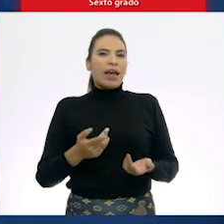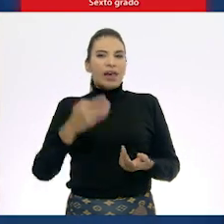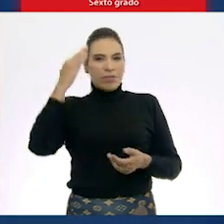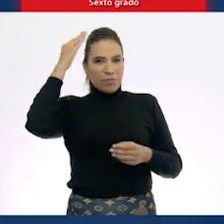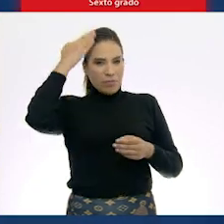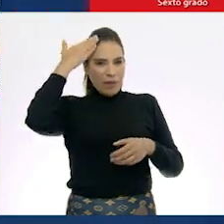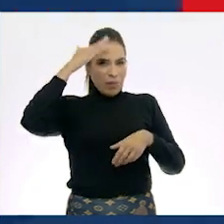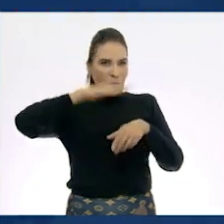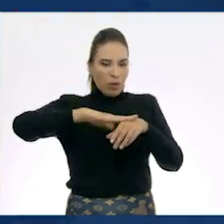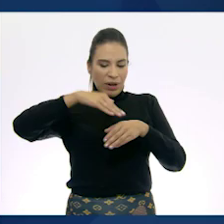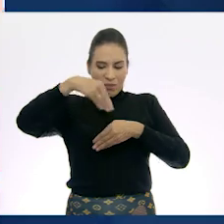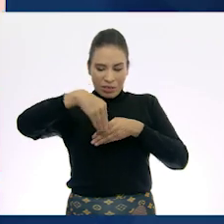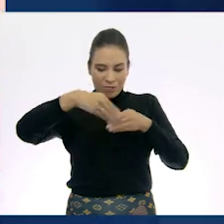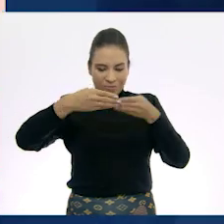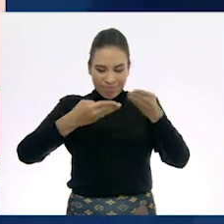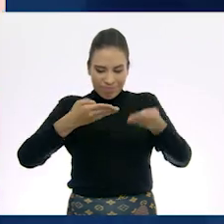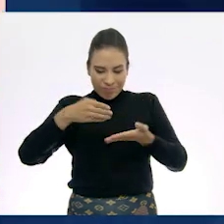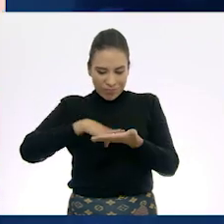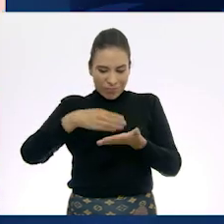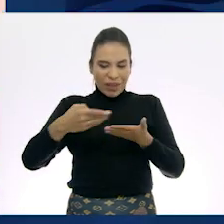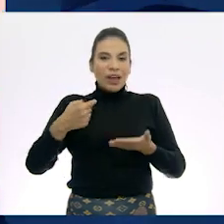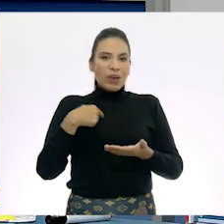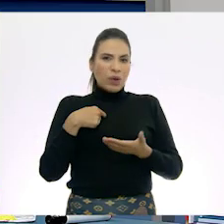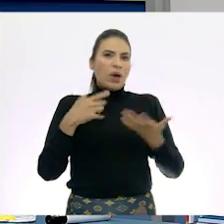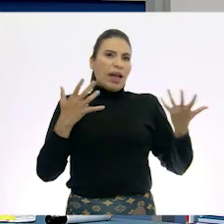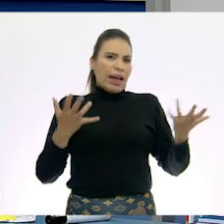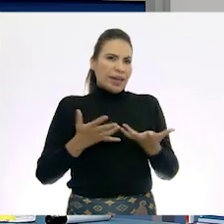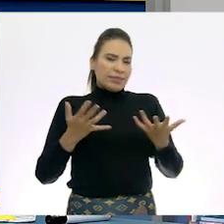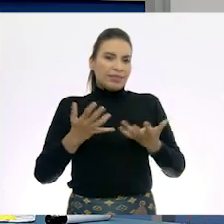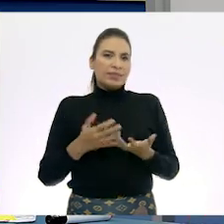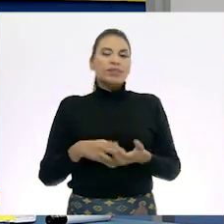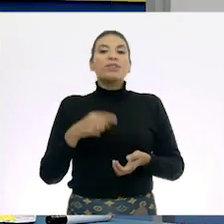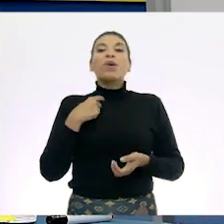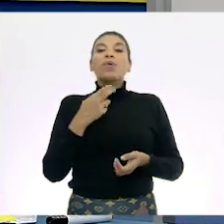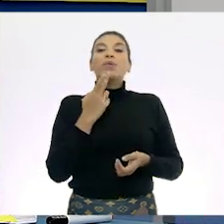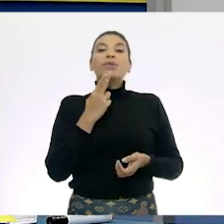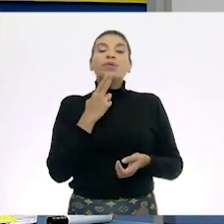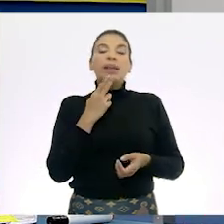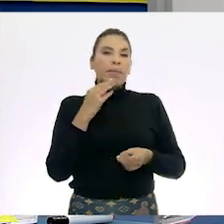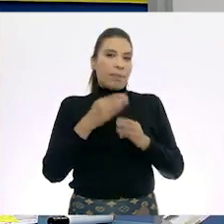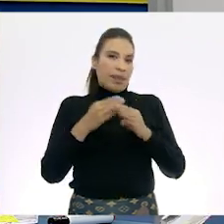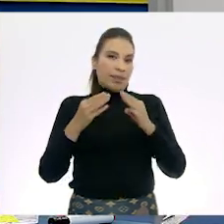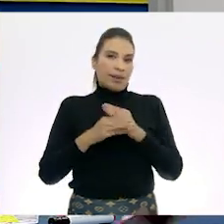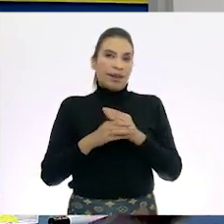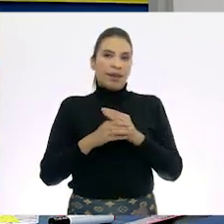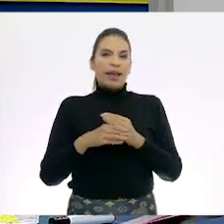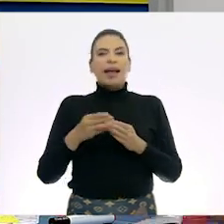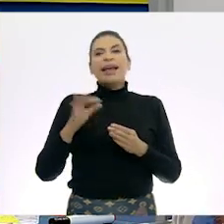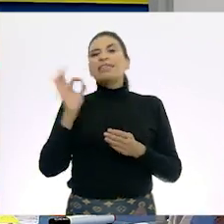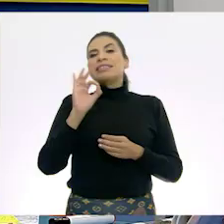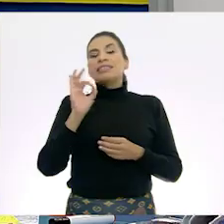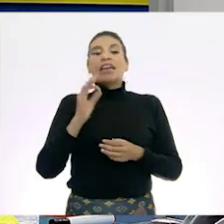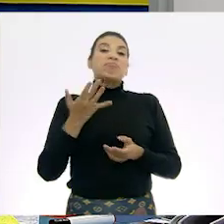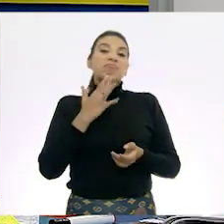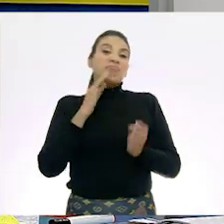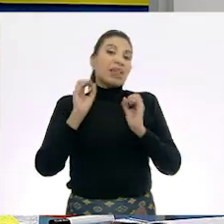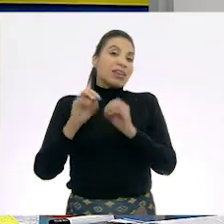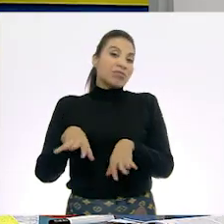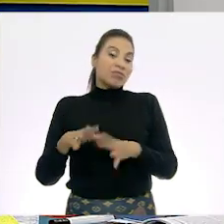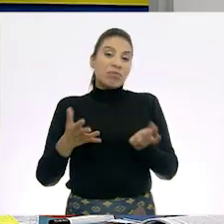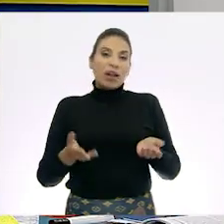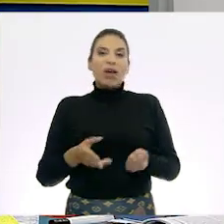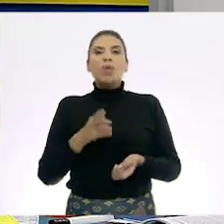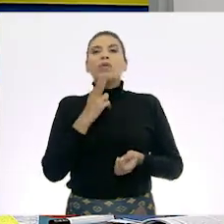memorama. Entonces yo lo llevé a cabo y utilicé unos materiales que ya probablemente iban a terminar en la